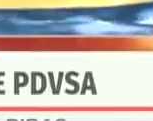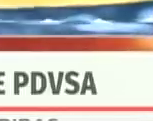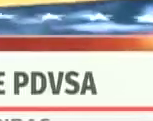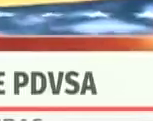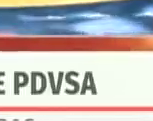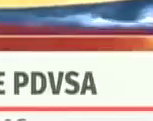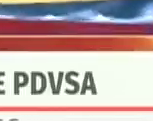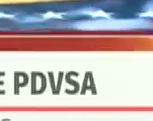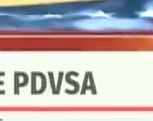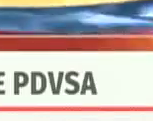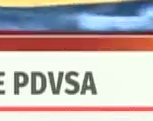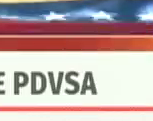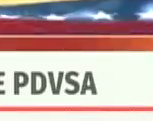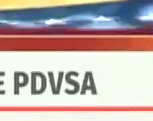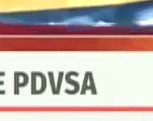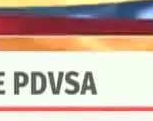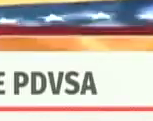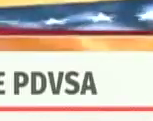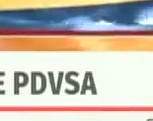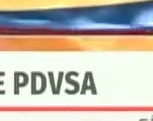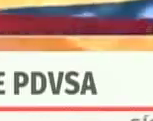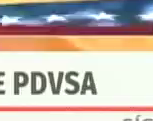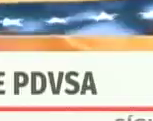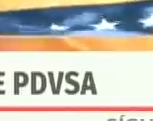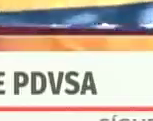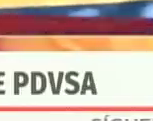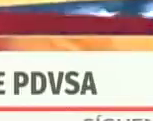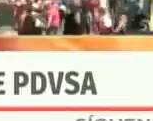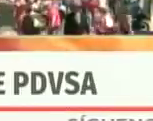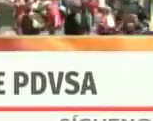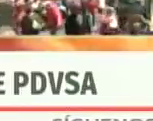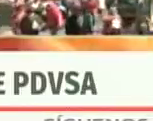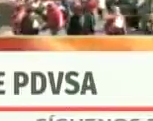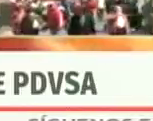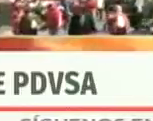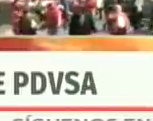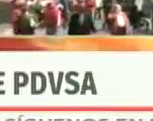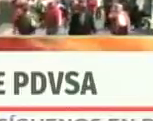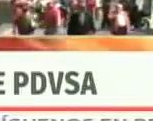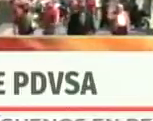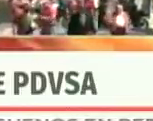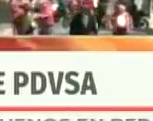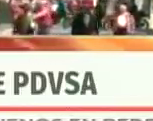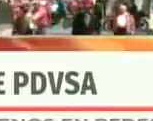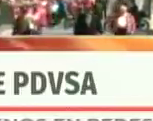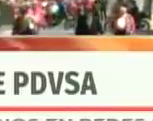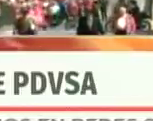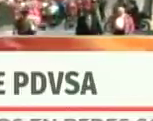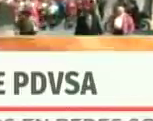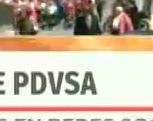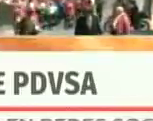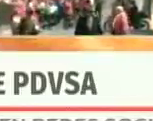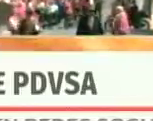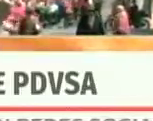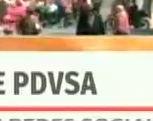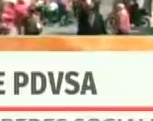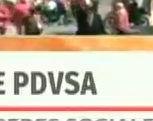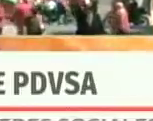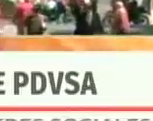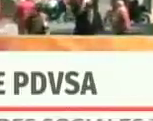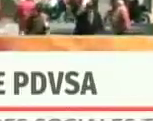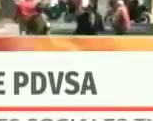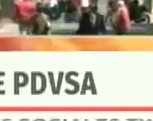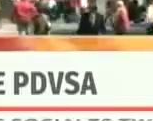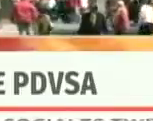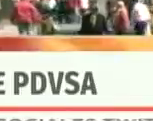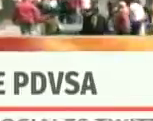Nicolás Maduro Moro. Un aplauso y una bulla desde acá del Palacio de Miraflores. ¡Toda la mano arriba! ¡Toda